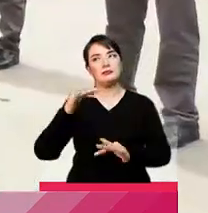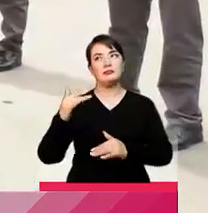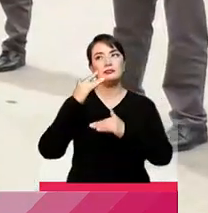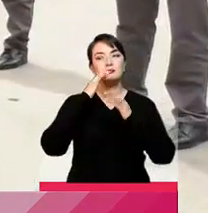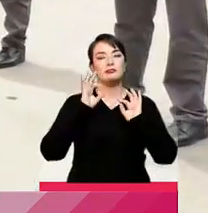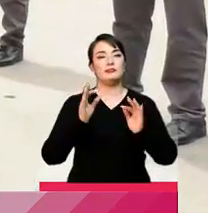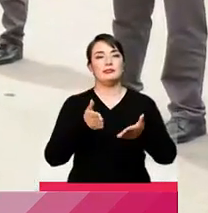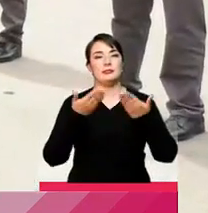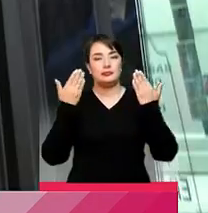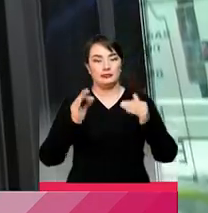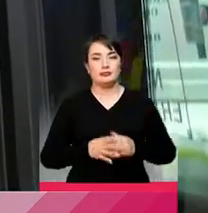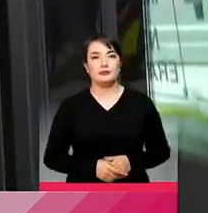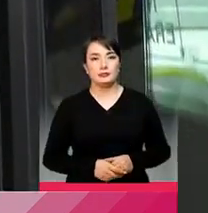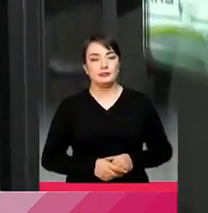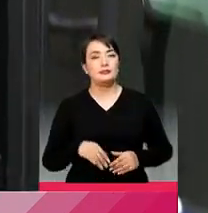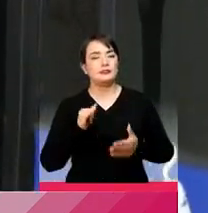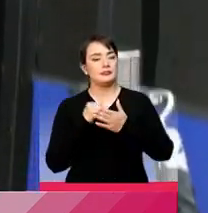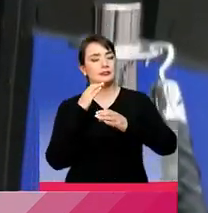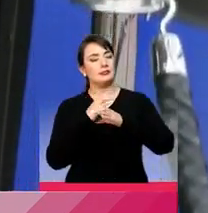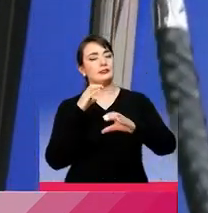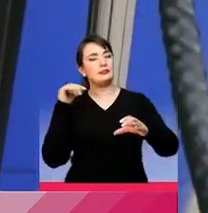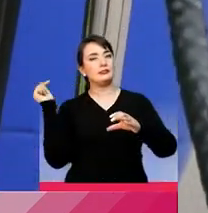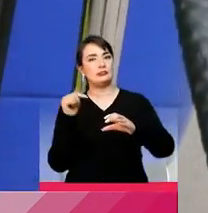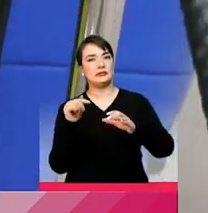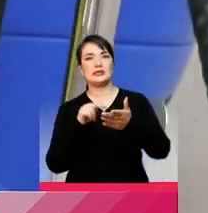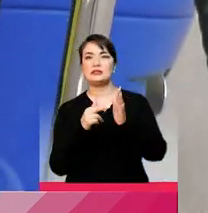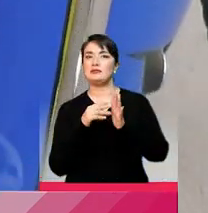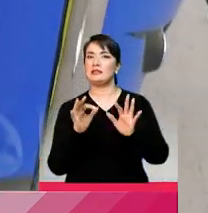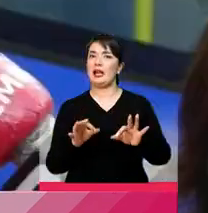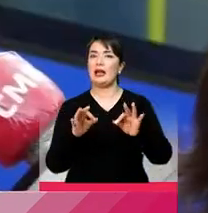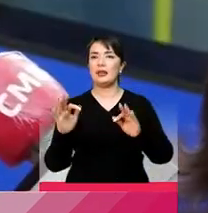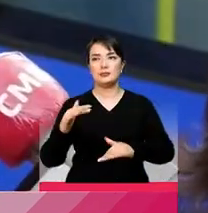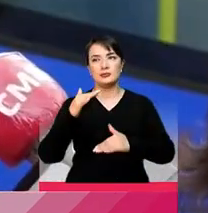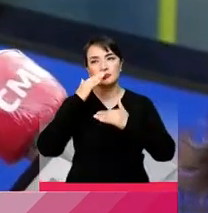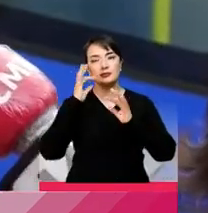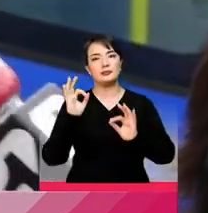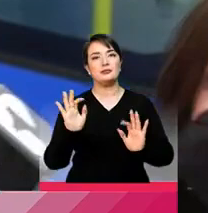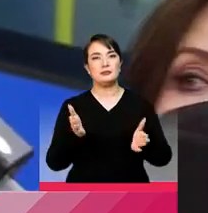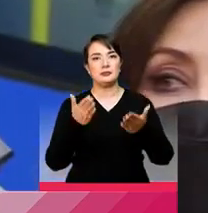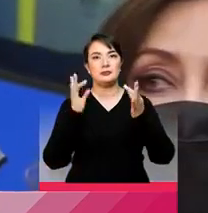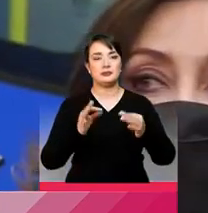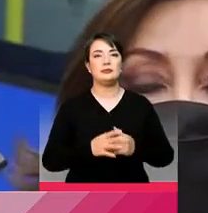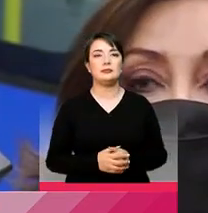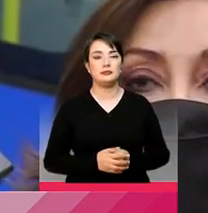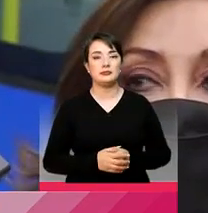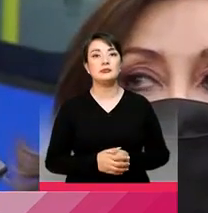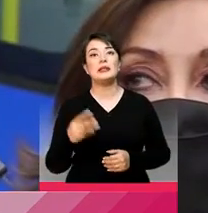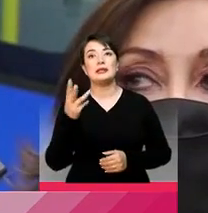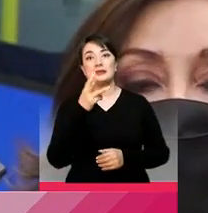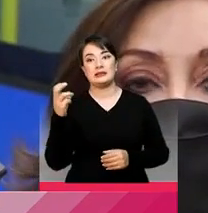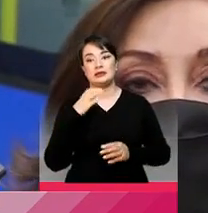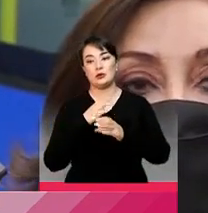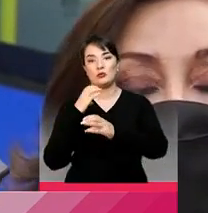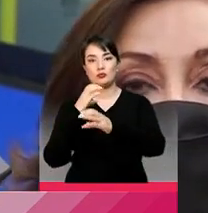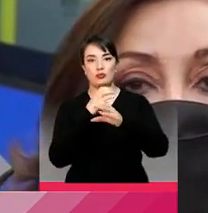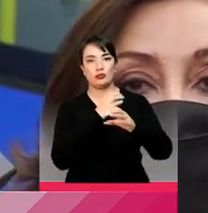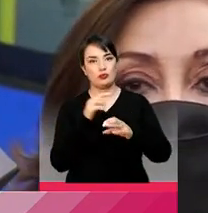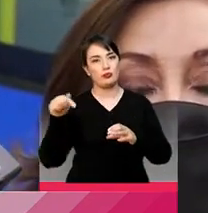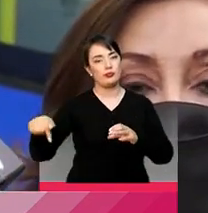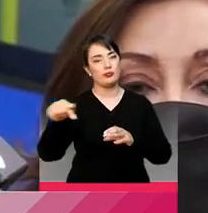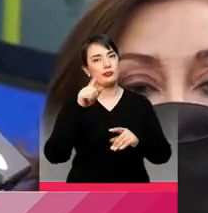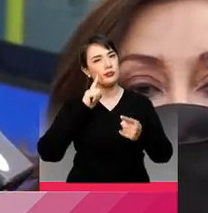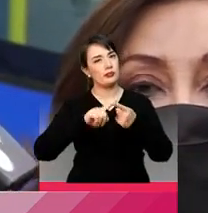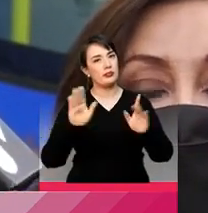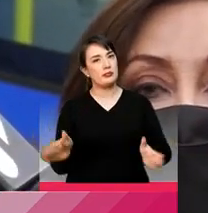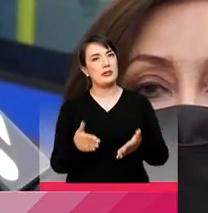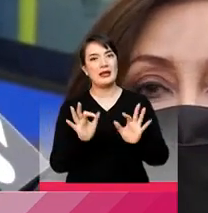bogotanos. La nueva flota contribuirá a una mejor calidad de aire de Bogotá. Son 300 buses que aportarán en gran medida a mejorar la calidad